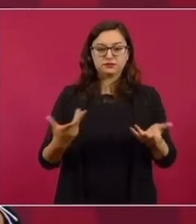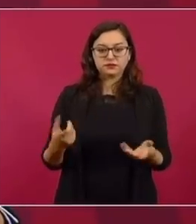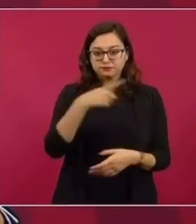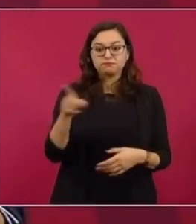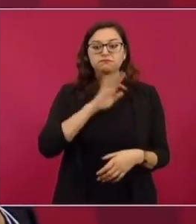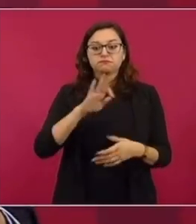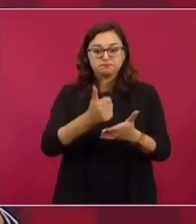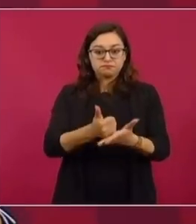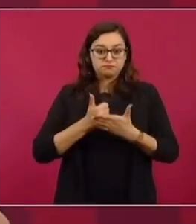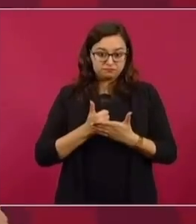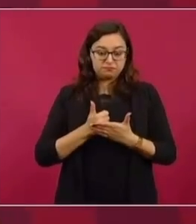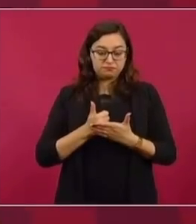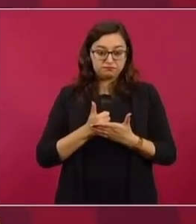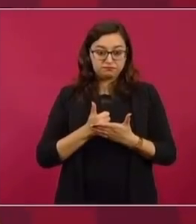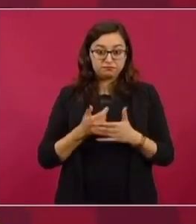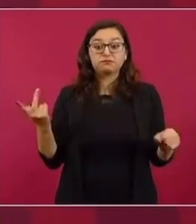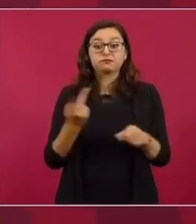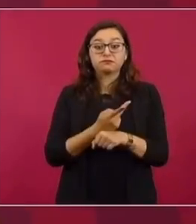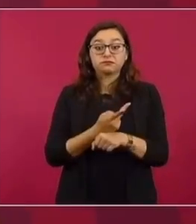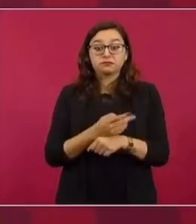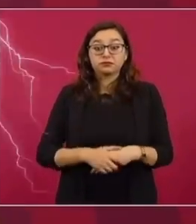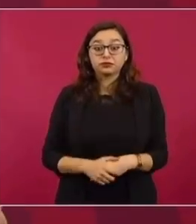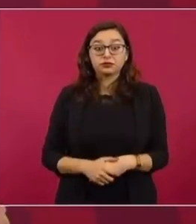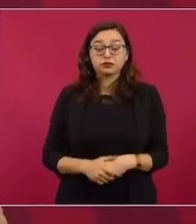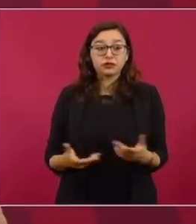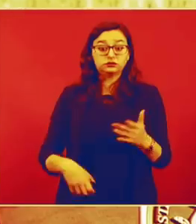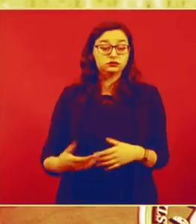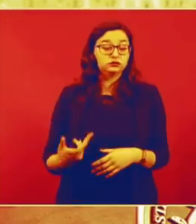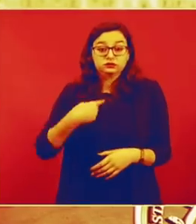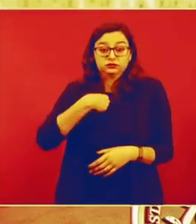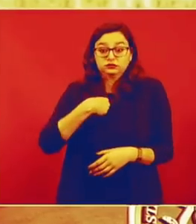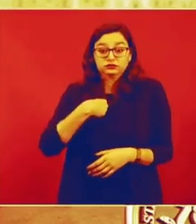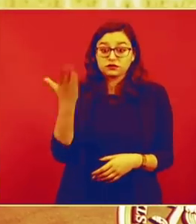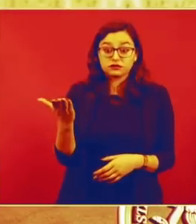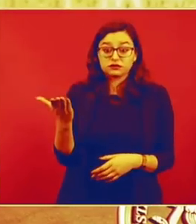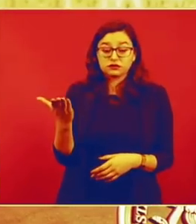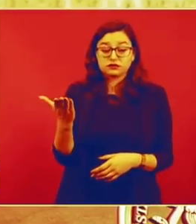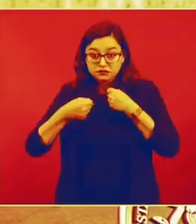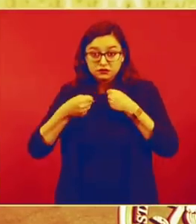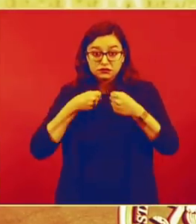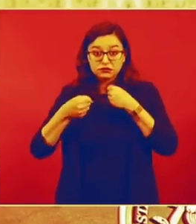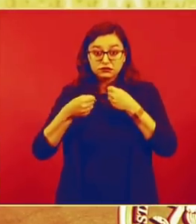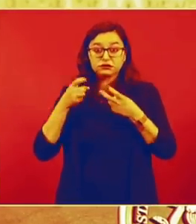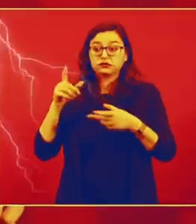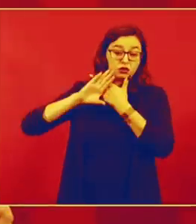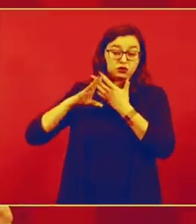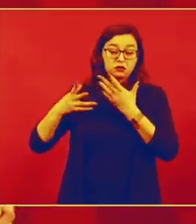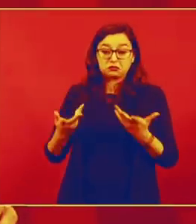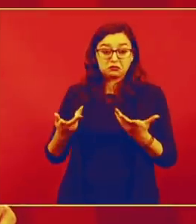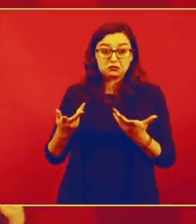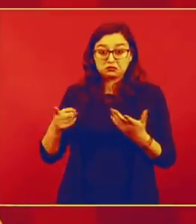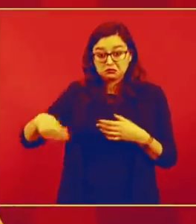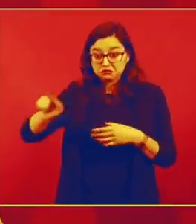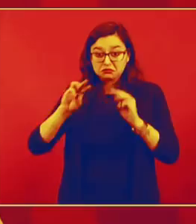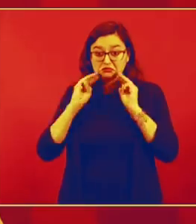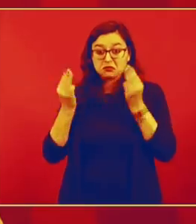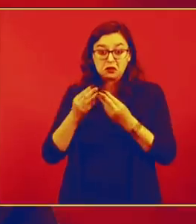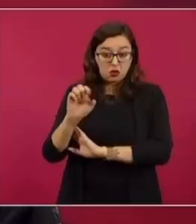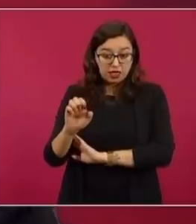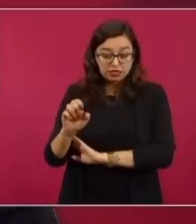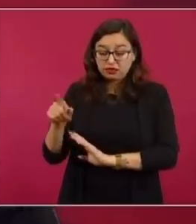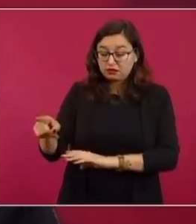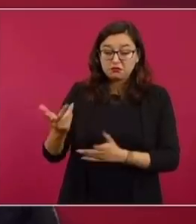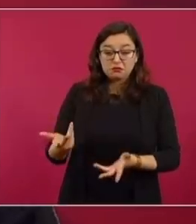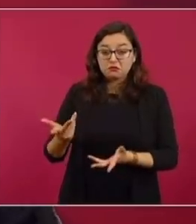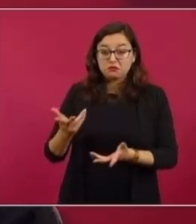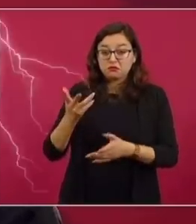Ayúdennos en eso porque yo no puedo. Pedí el informe sobre lo que ganan periodistas, golpeadores, mercenarios como Lore de Mola